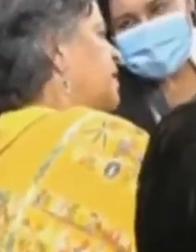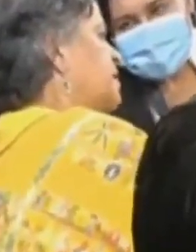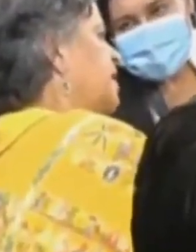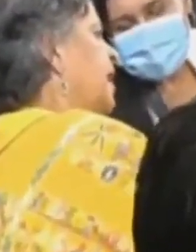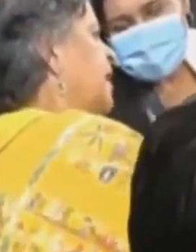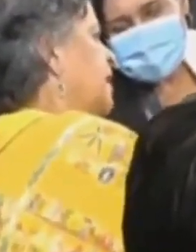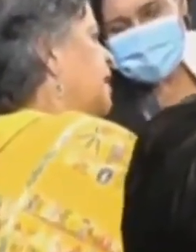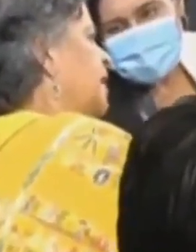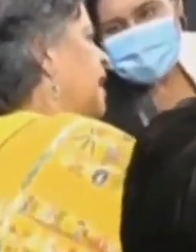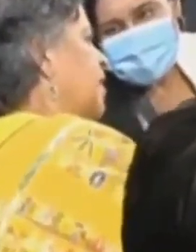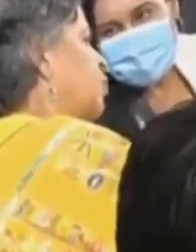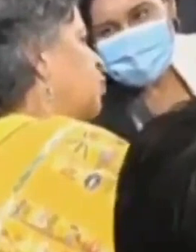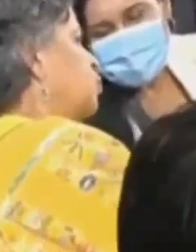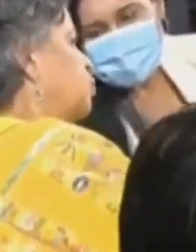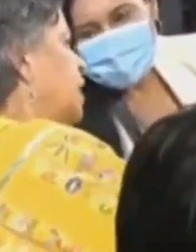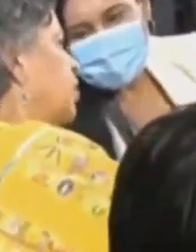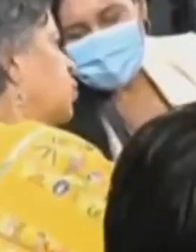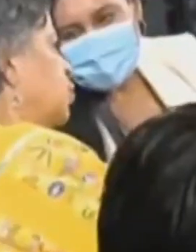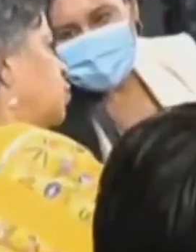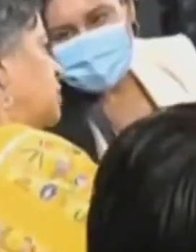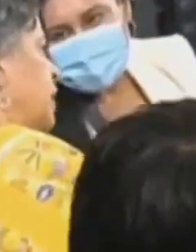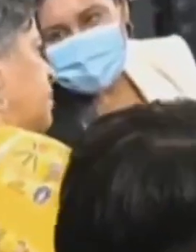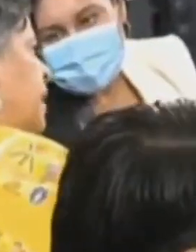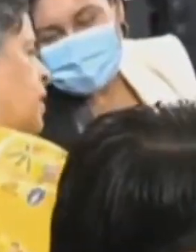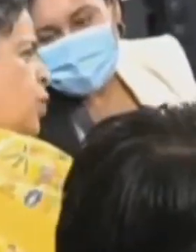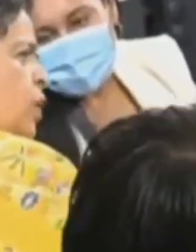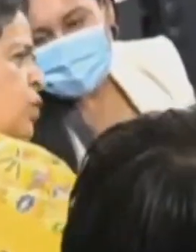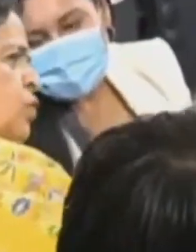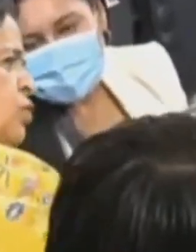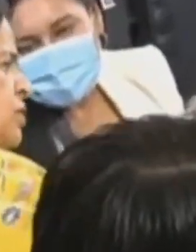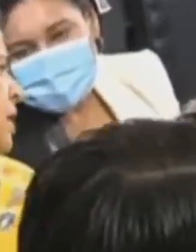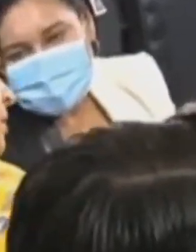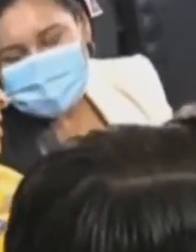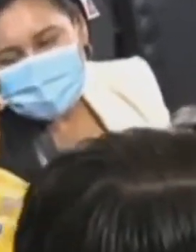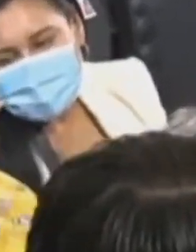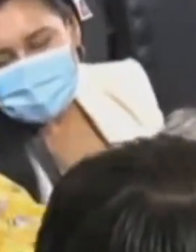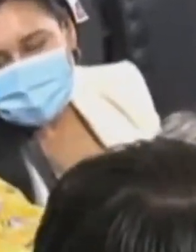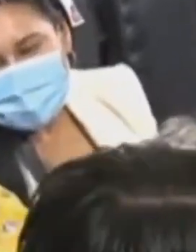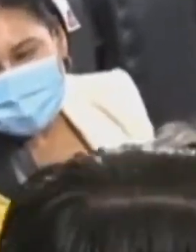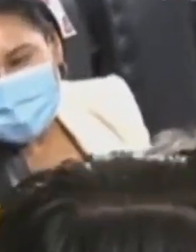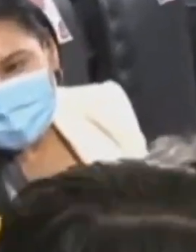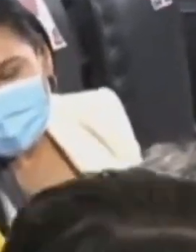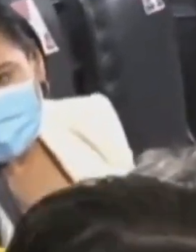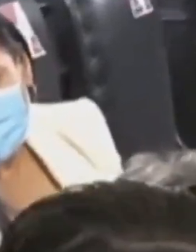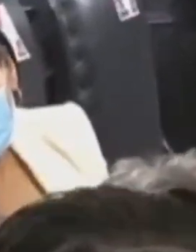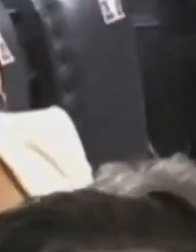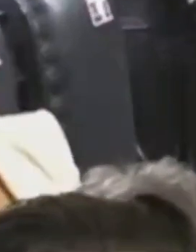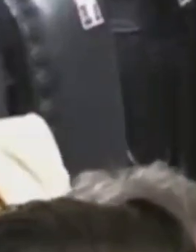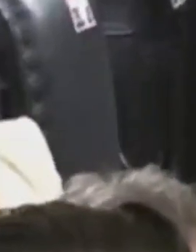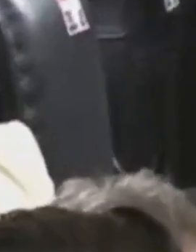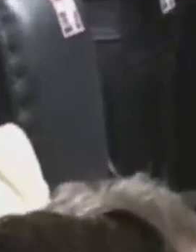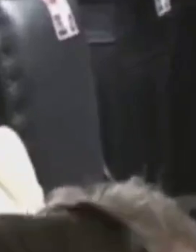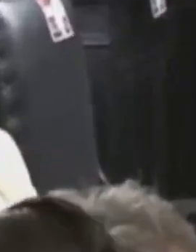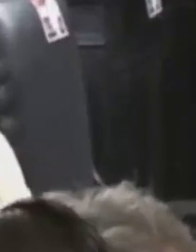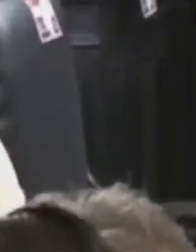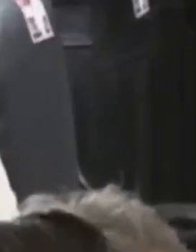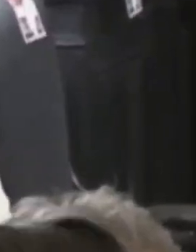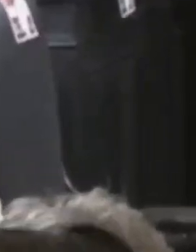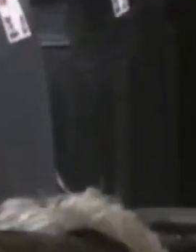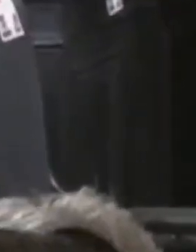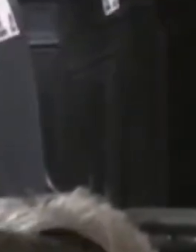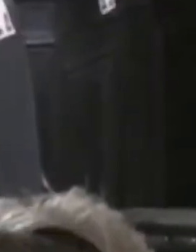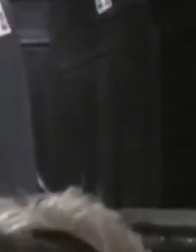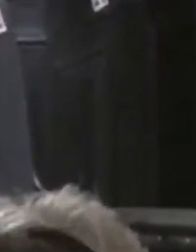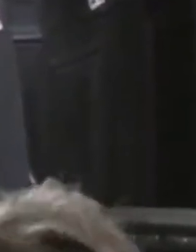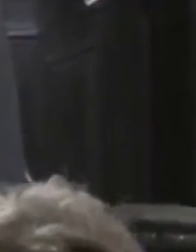que asisten a esta sesión solemne, podemos observar ahí a los visitantes, familiares